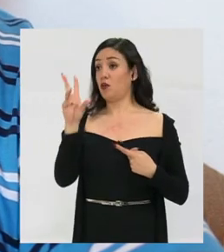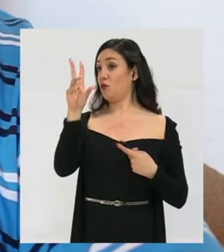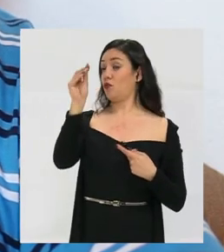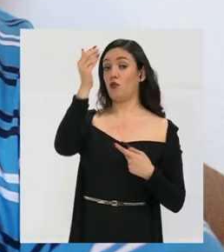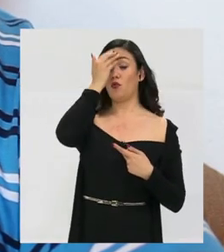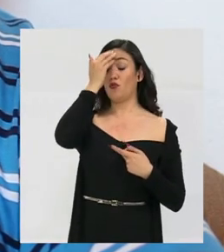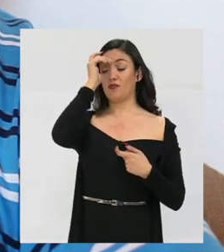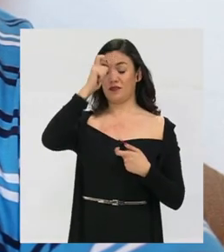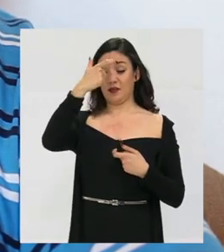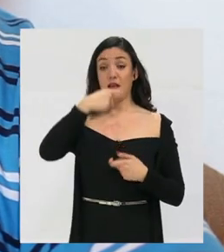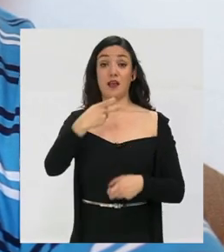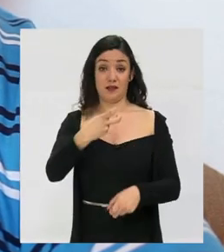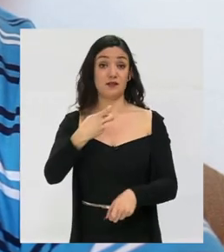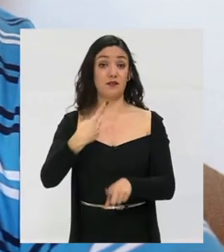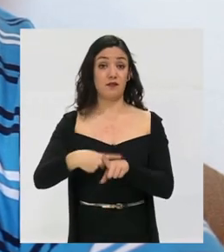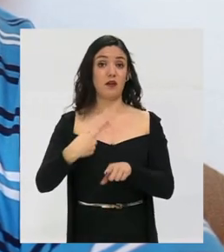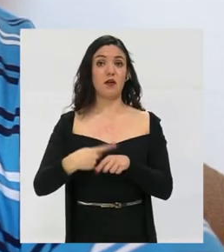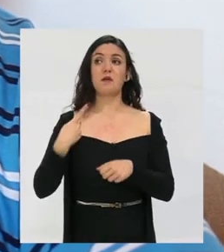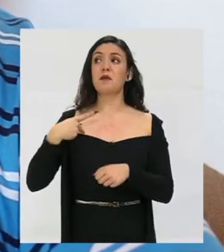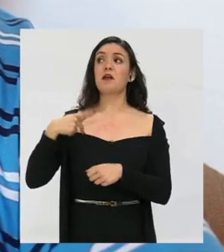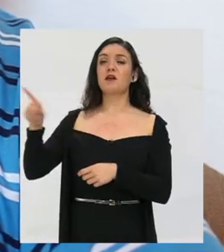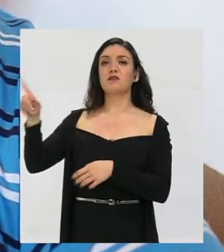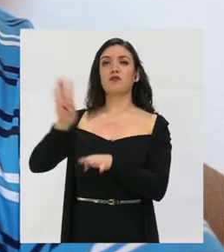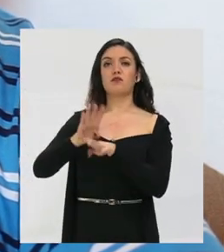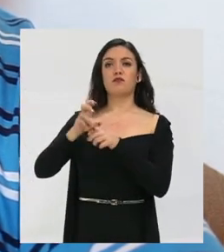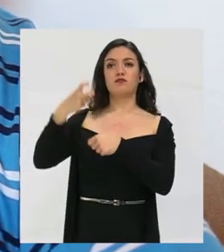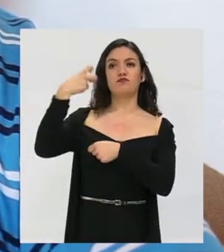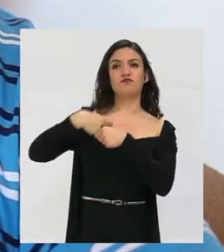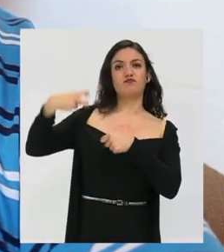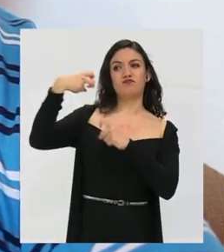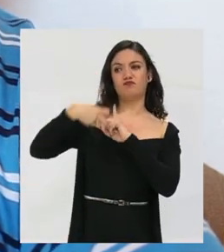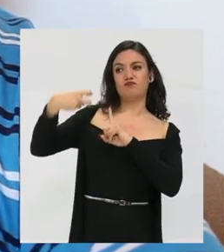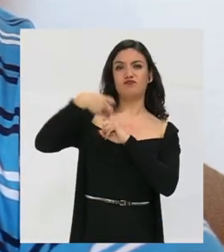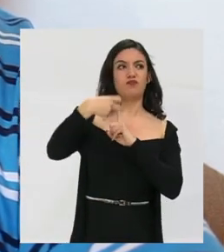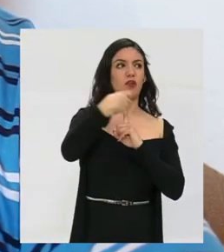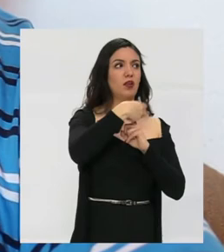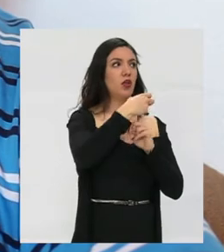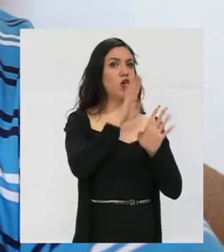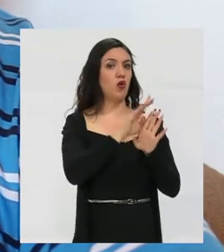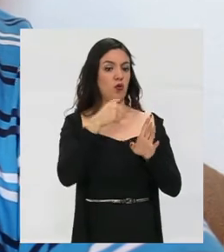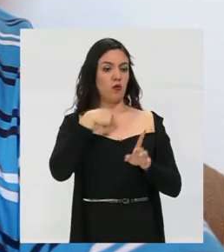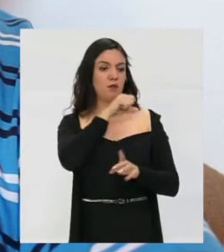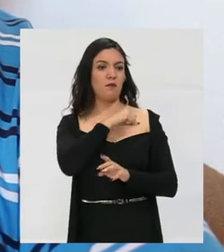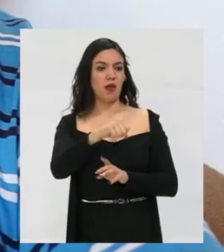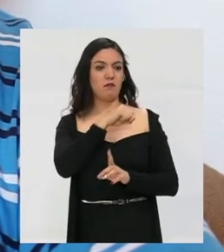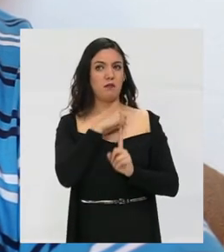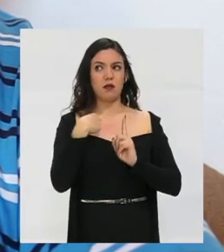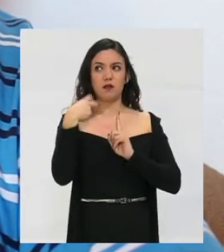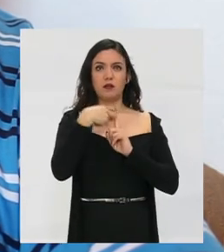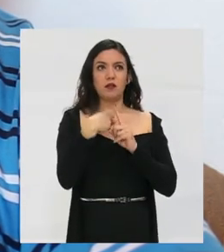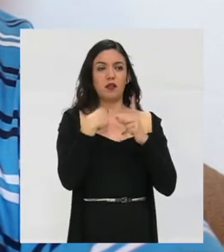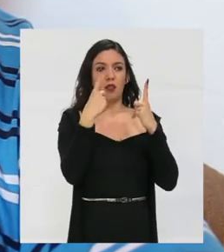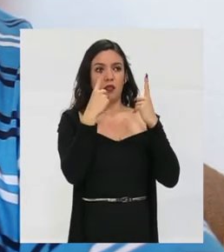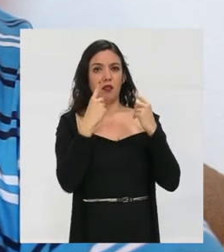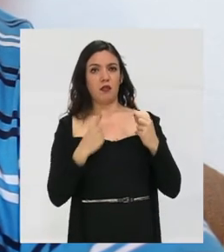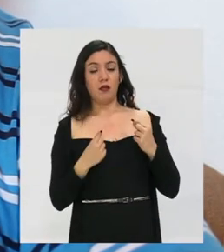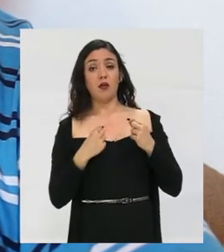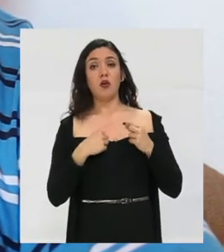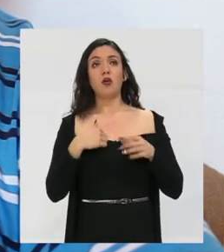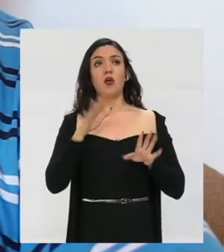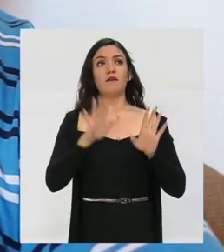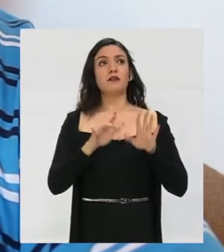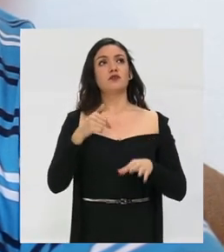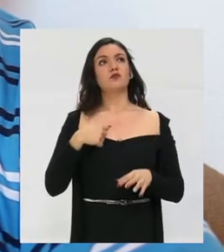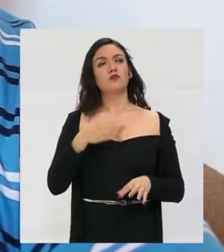la gente que no conoce de la enfermedad juzgan y critican a los adictos